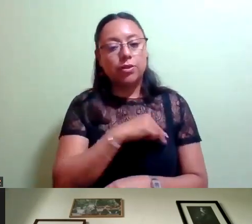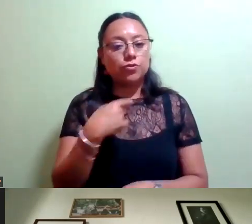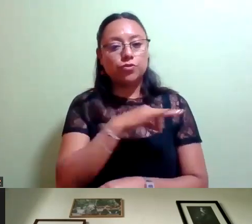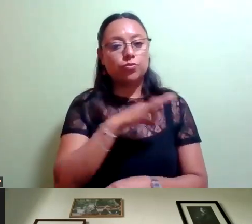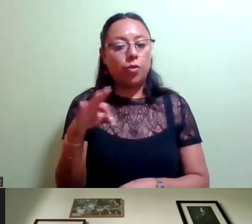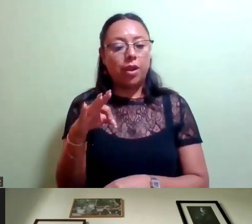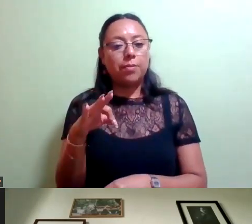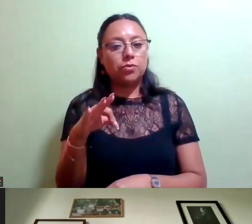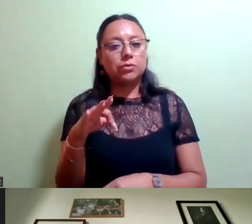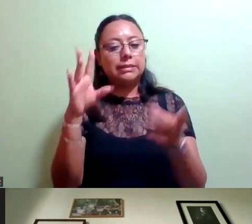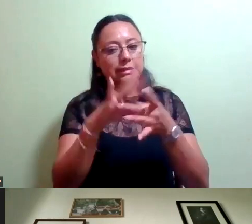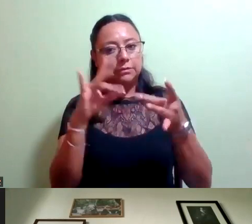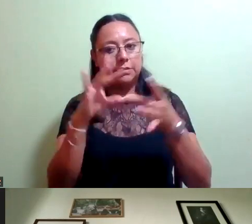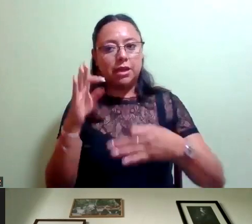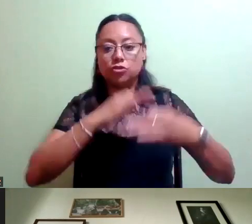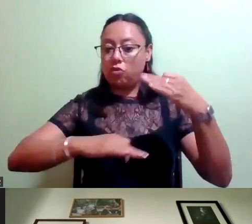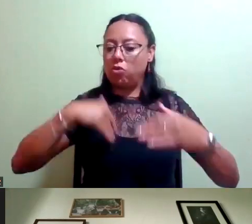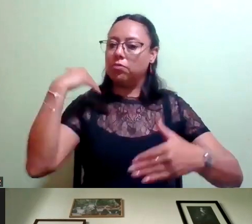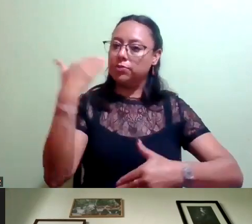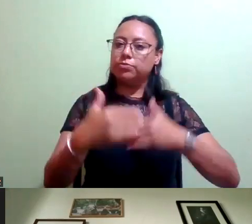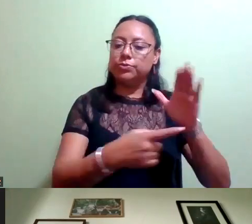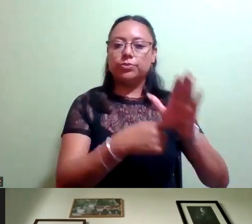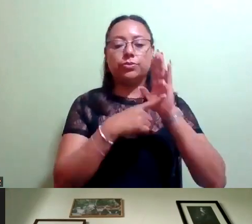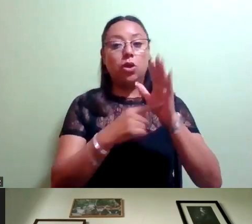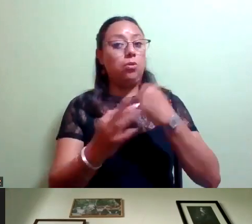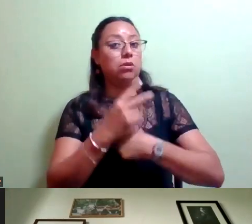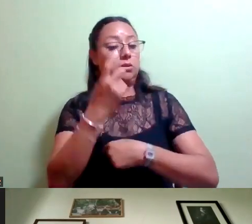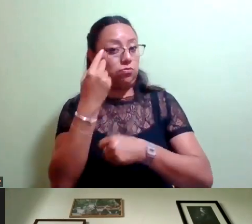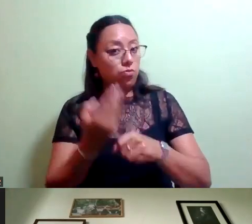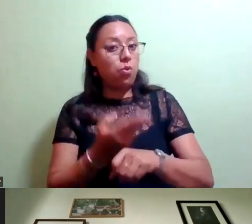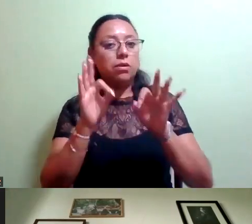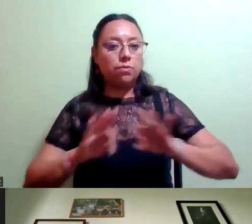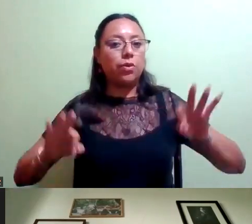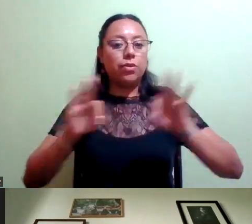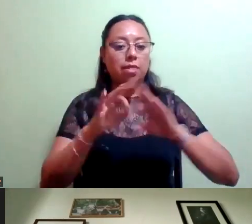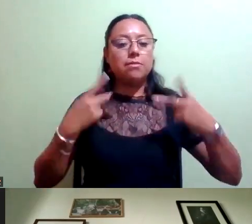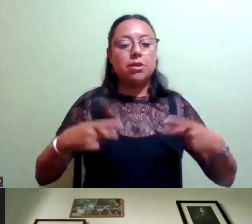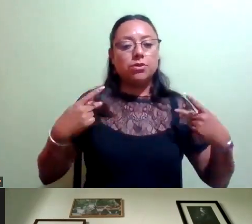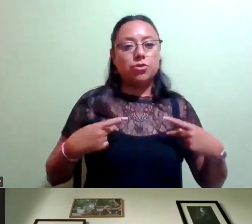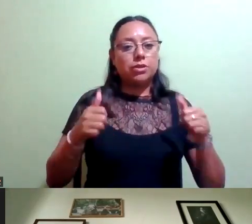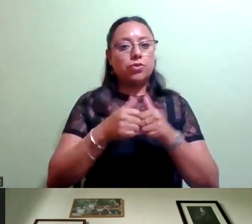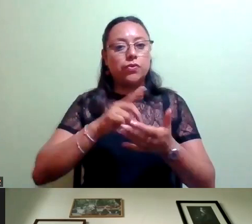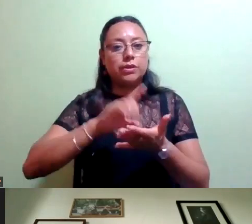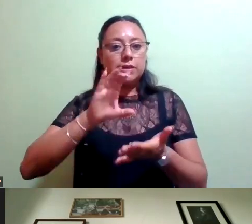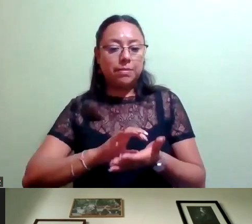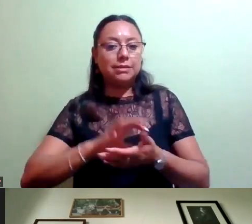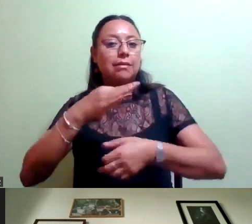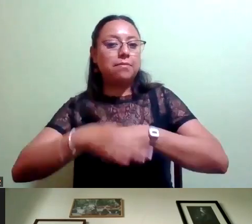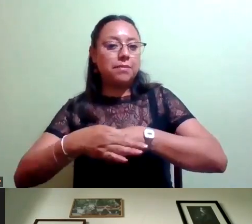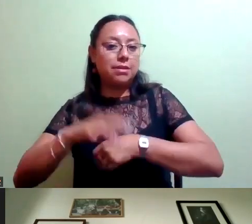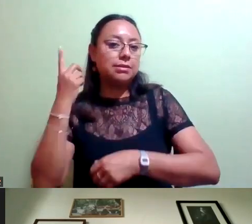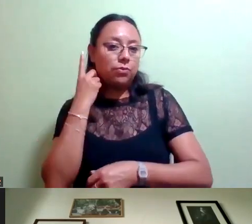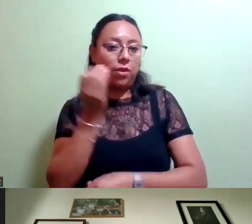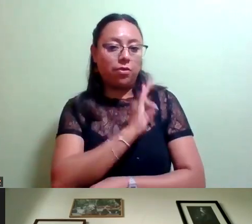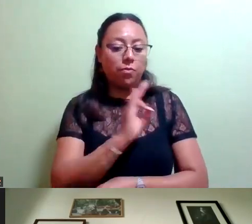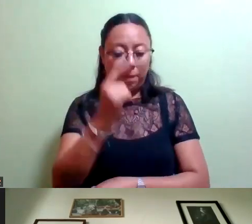de esto que es muy importante, efectivamente, el Parlamento de Personas con Discapacidad y bueno, pues lo que se ha podido avanzar en